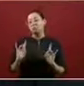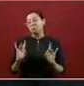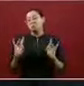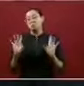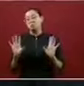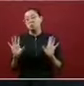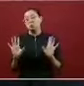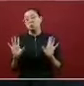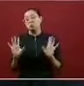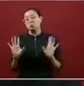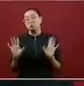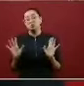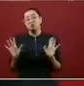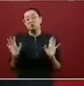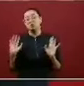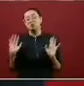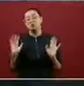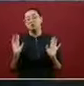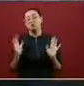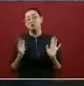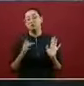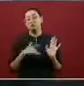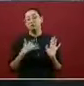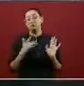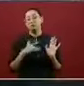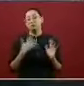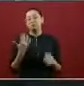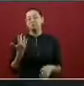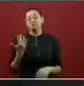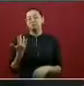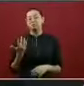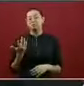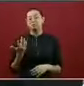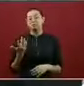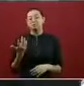casual o apegada a